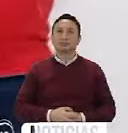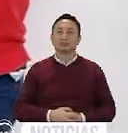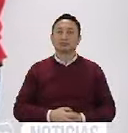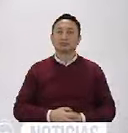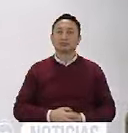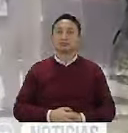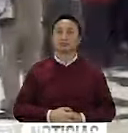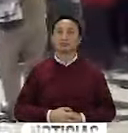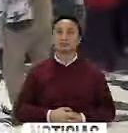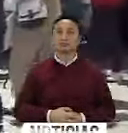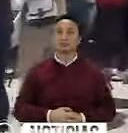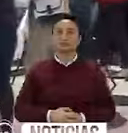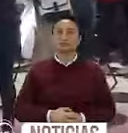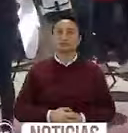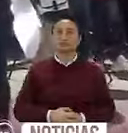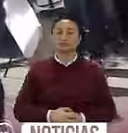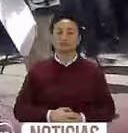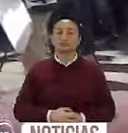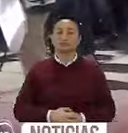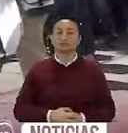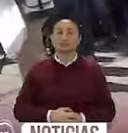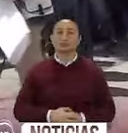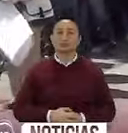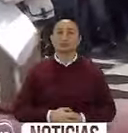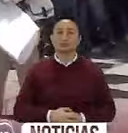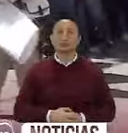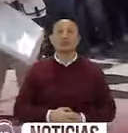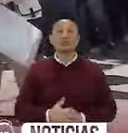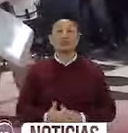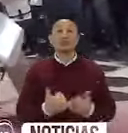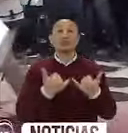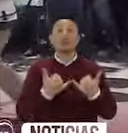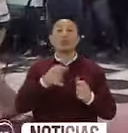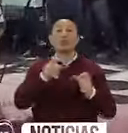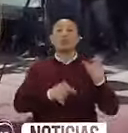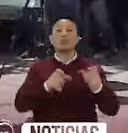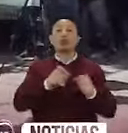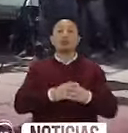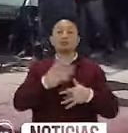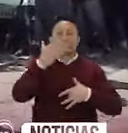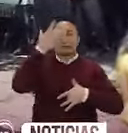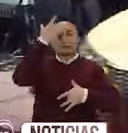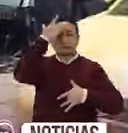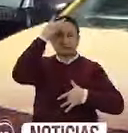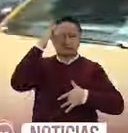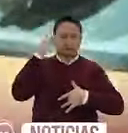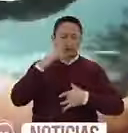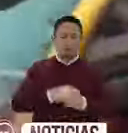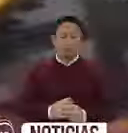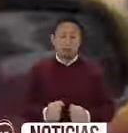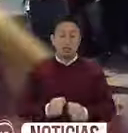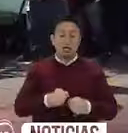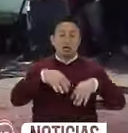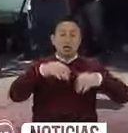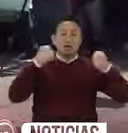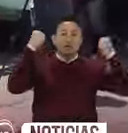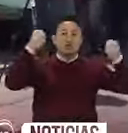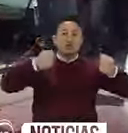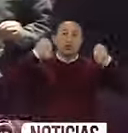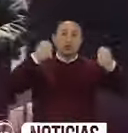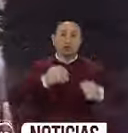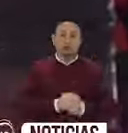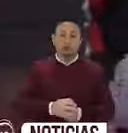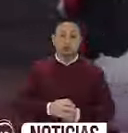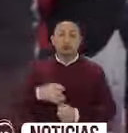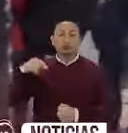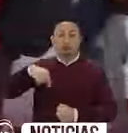Soto. Un plantón realizado por personas con enfermedades raras y catastróficas exige el cumplimiento